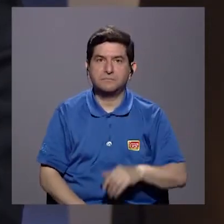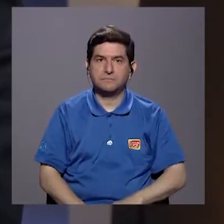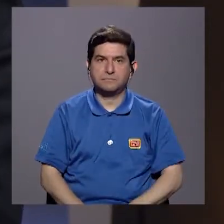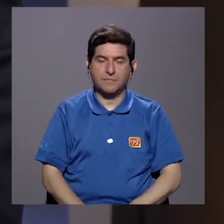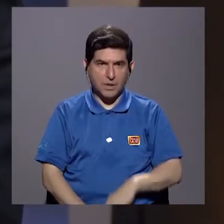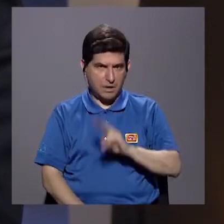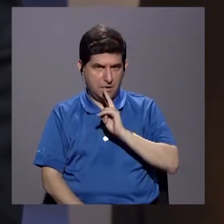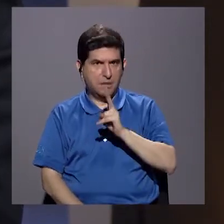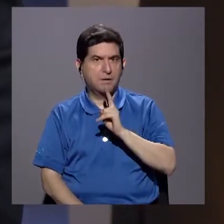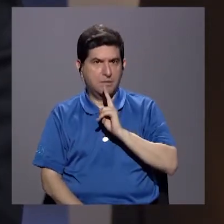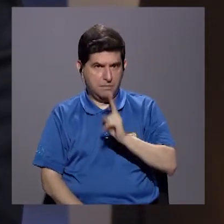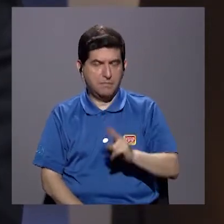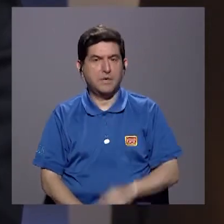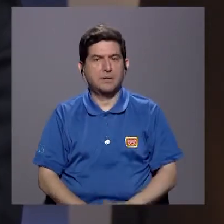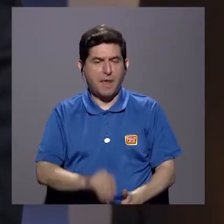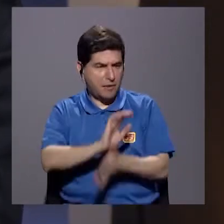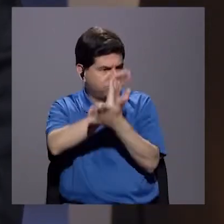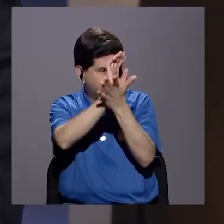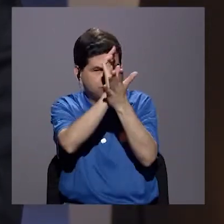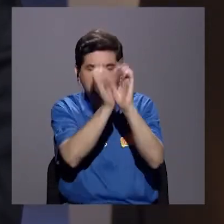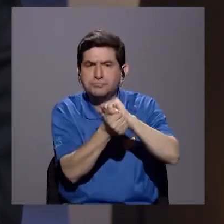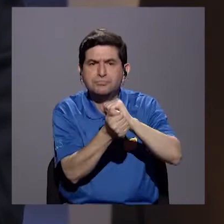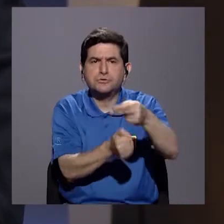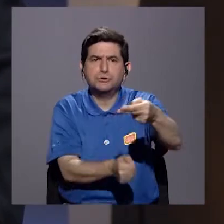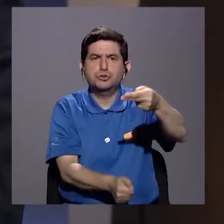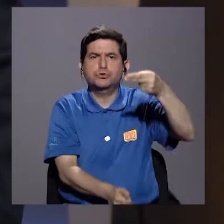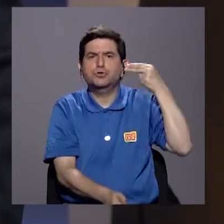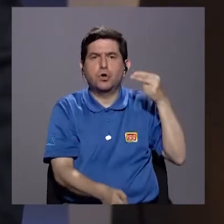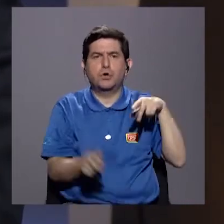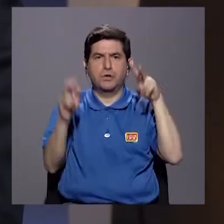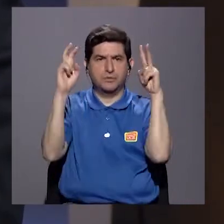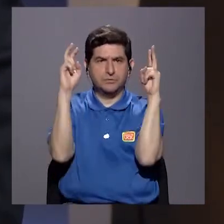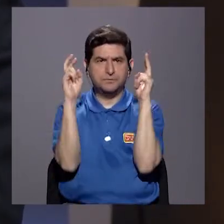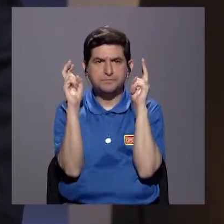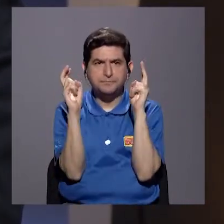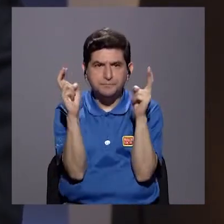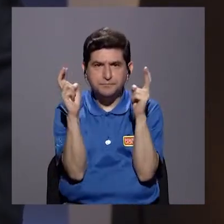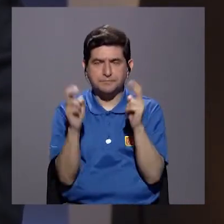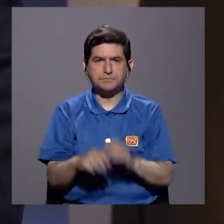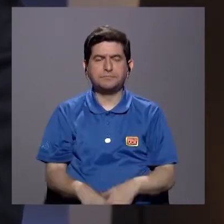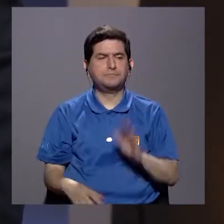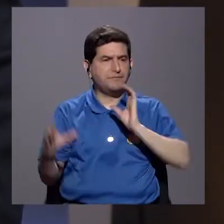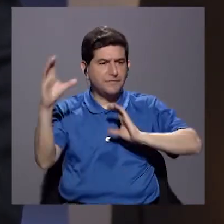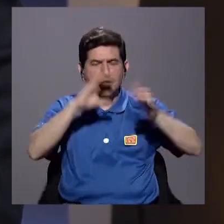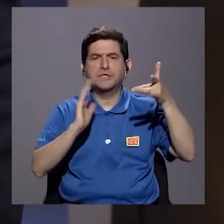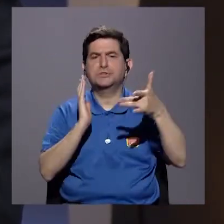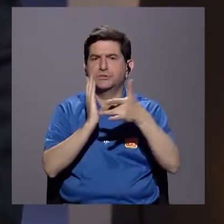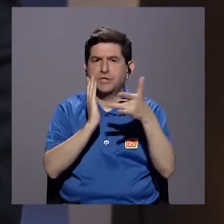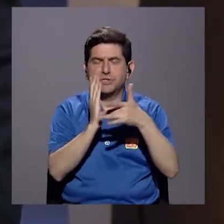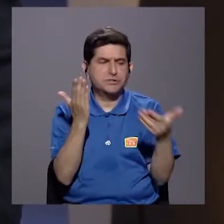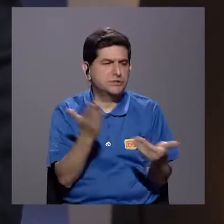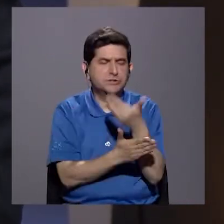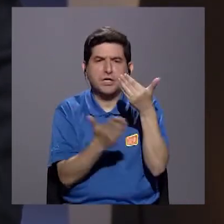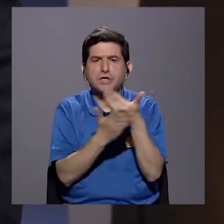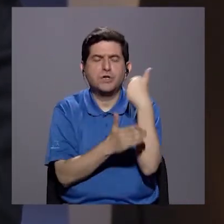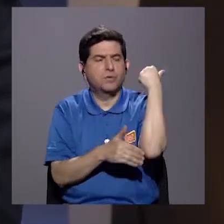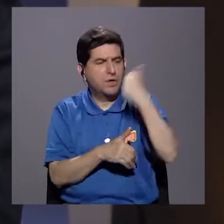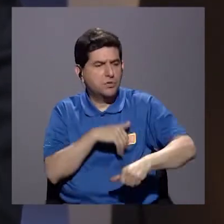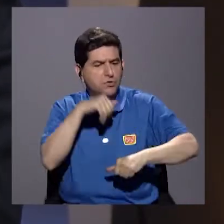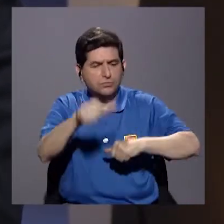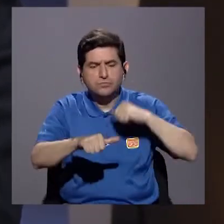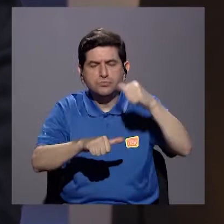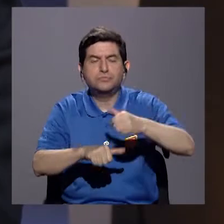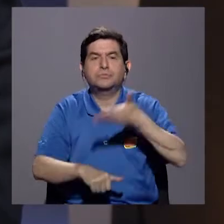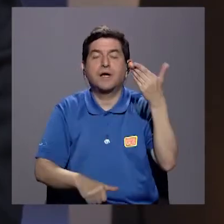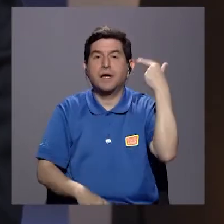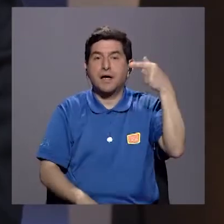administración, que realmente da un cambio histórico en temas de ciencia, de tecnología, de